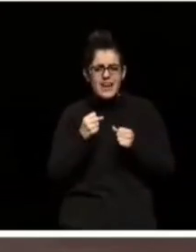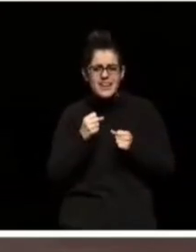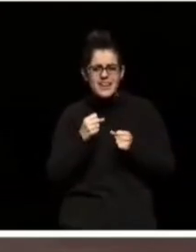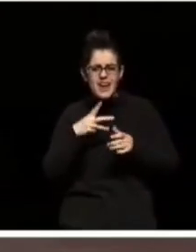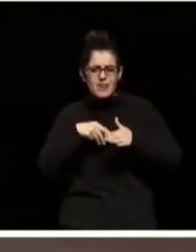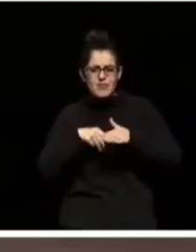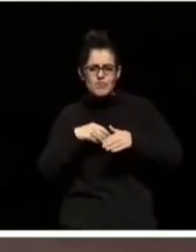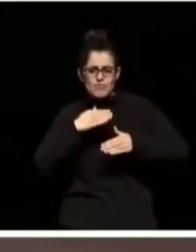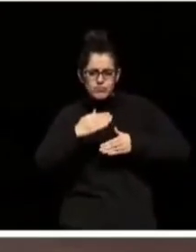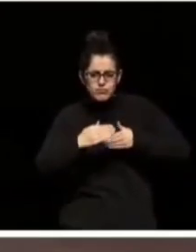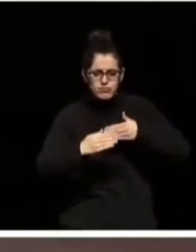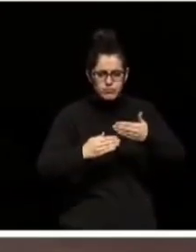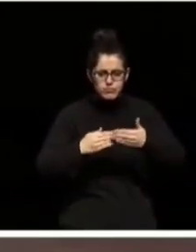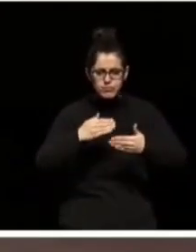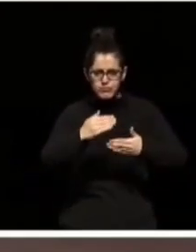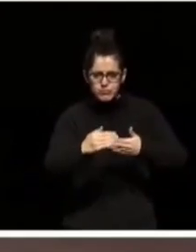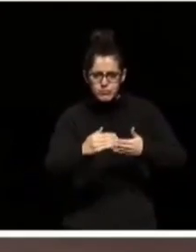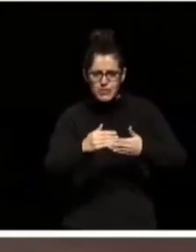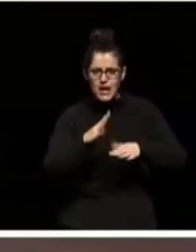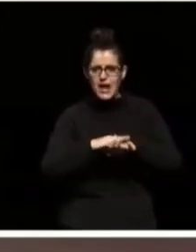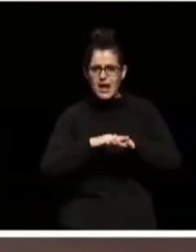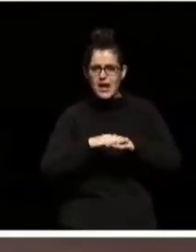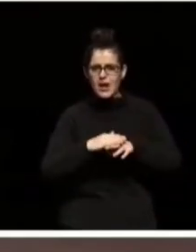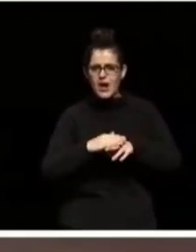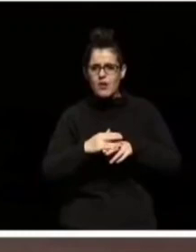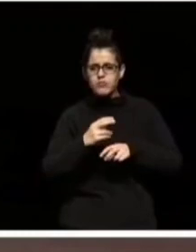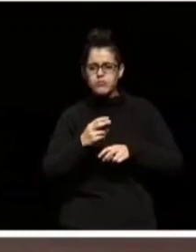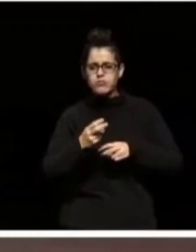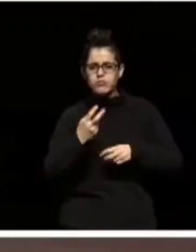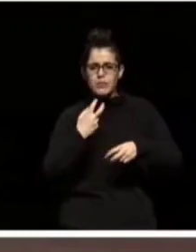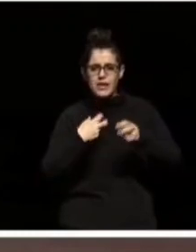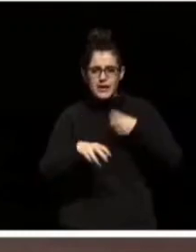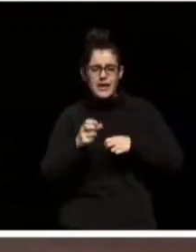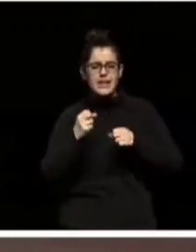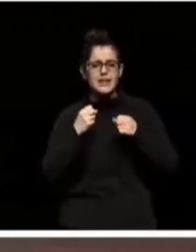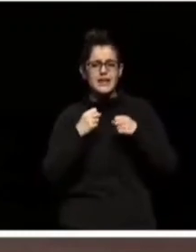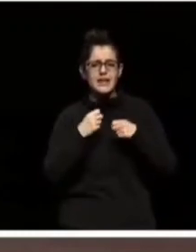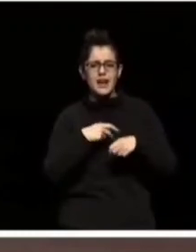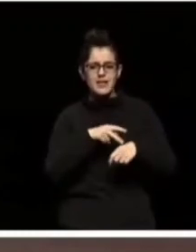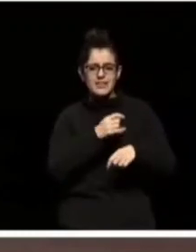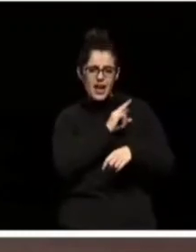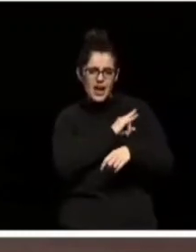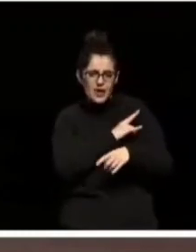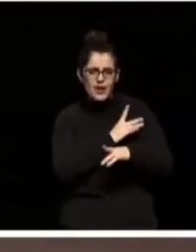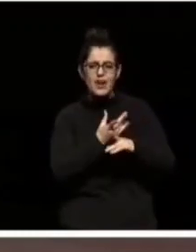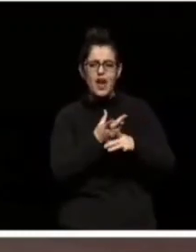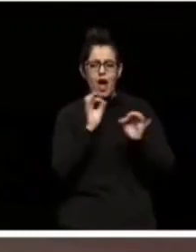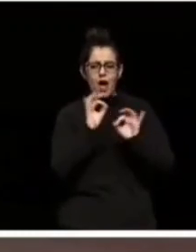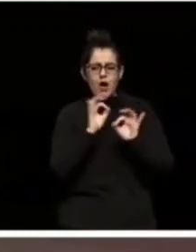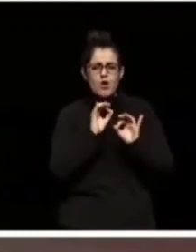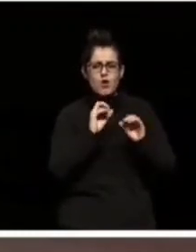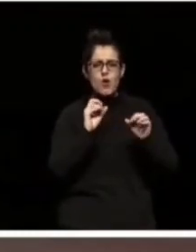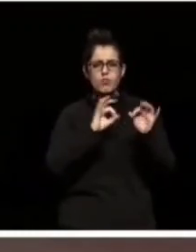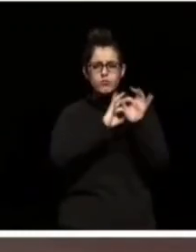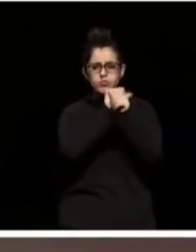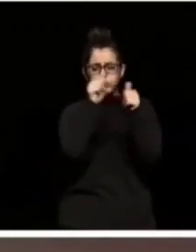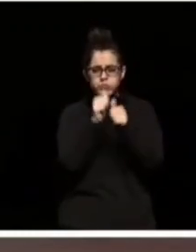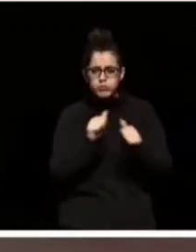hacia modelos de producción no ecológica, como se estaba diciendo ahora, o modelos que tienen que ver con